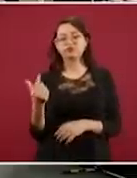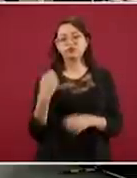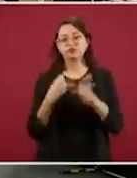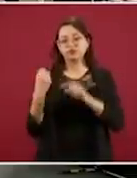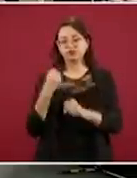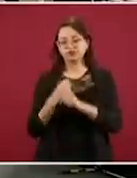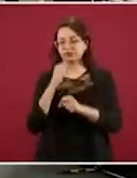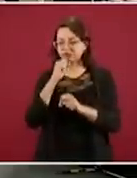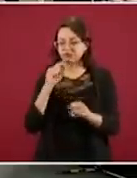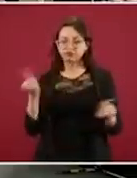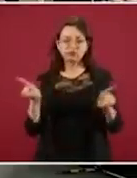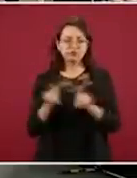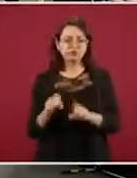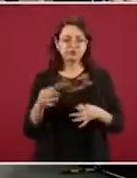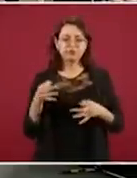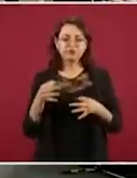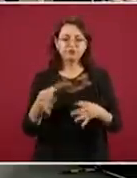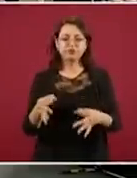años.